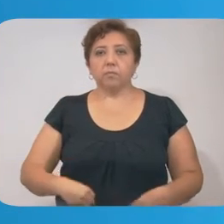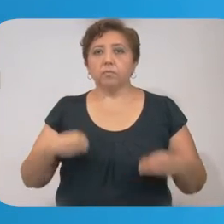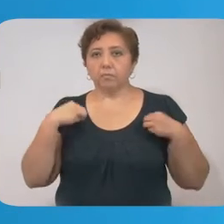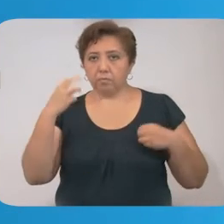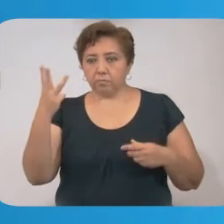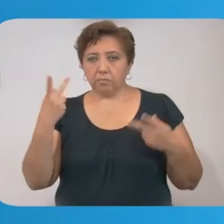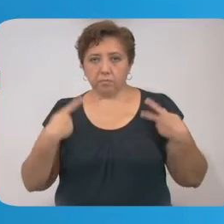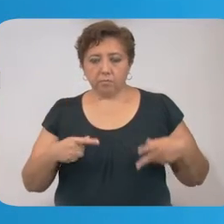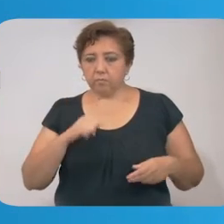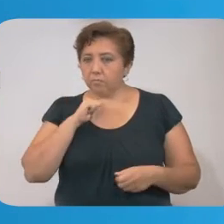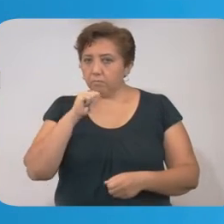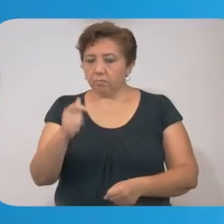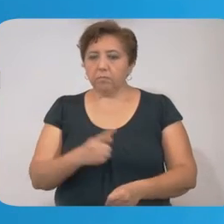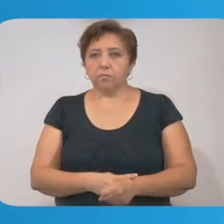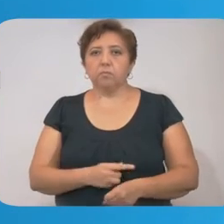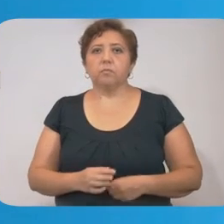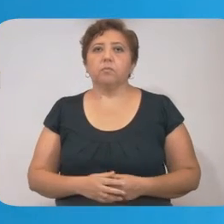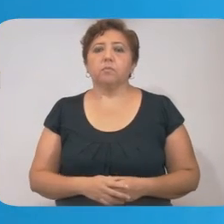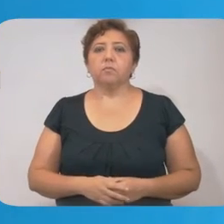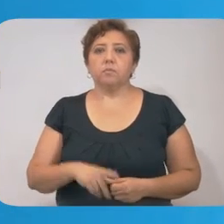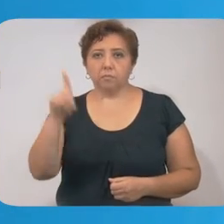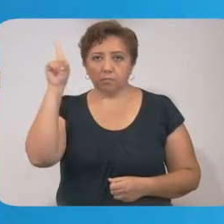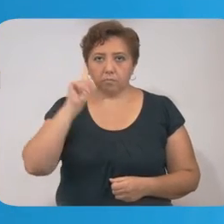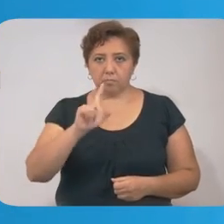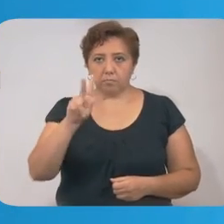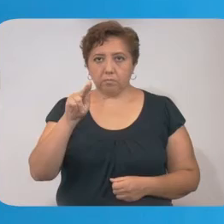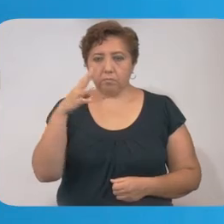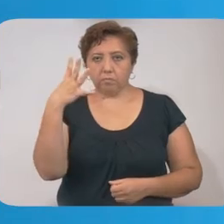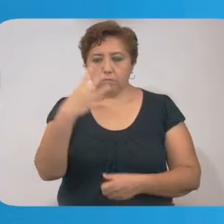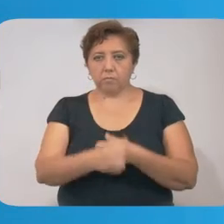asintomáticas. Mujer de 84 años de Muna, con